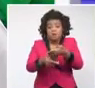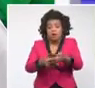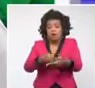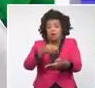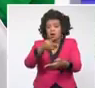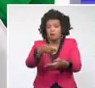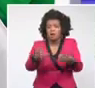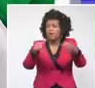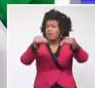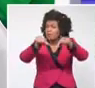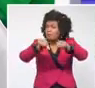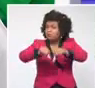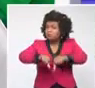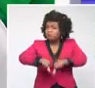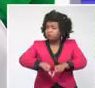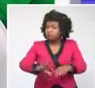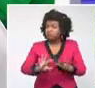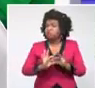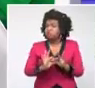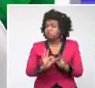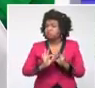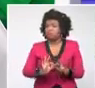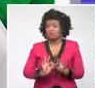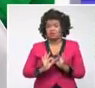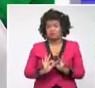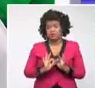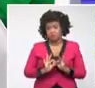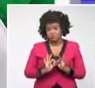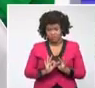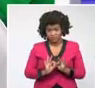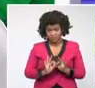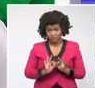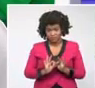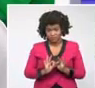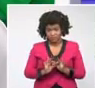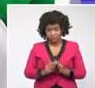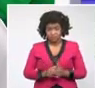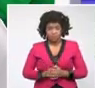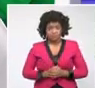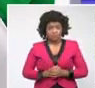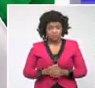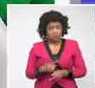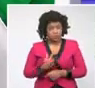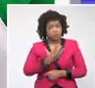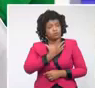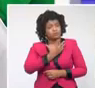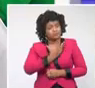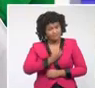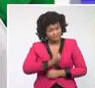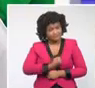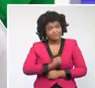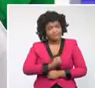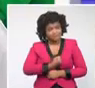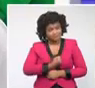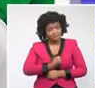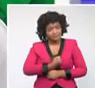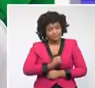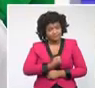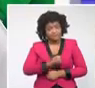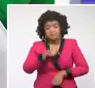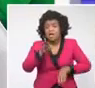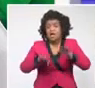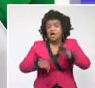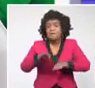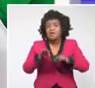la gravedad y a una evolución un tanto tórpida que lamentablemente hay veces que, como